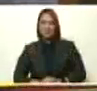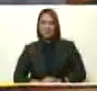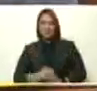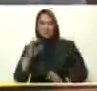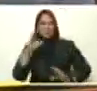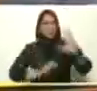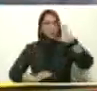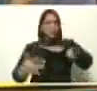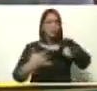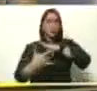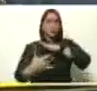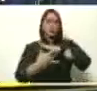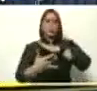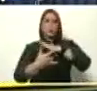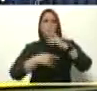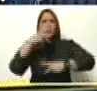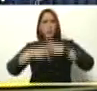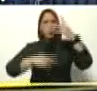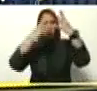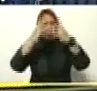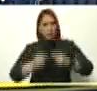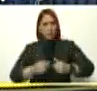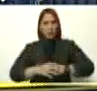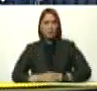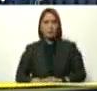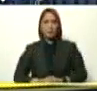científica, tecnológica, productiva.